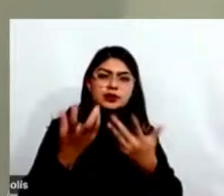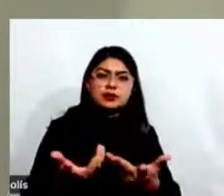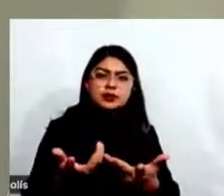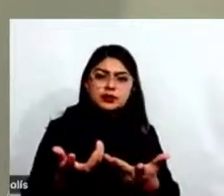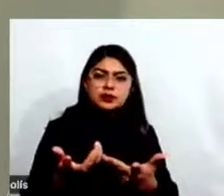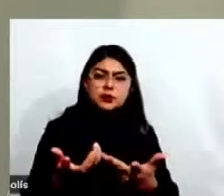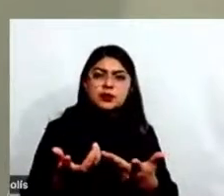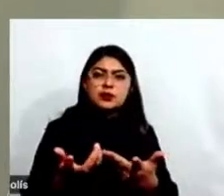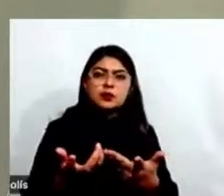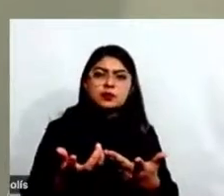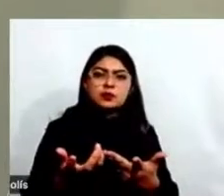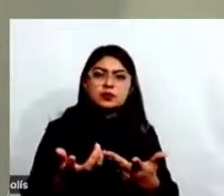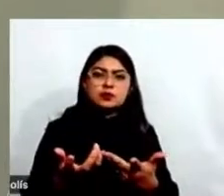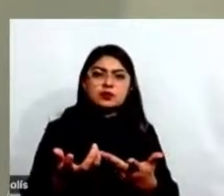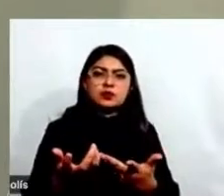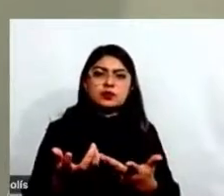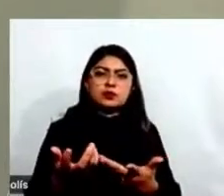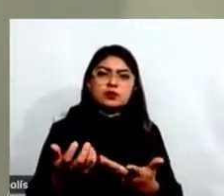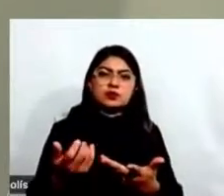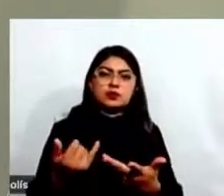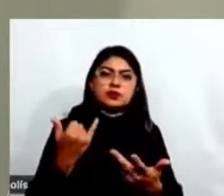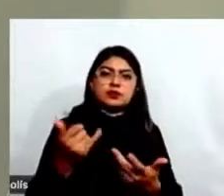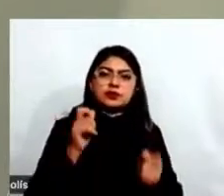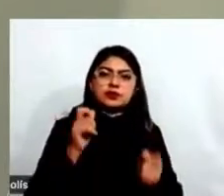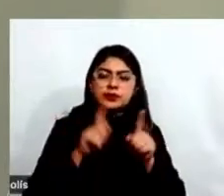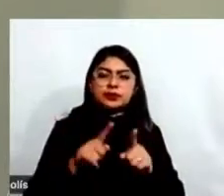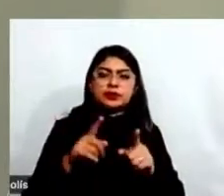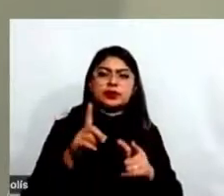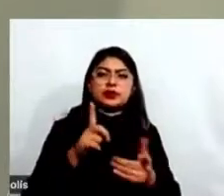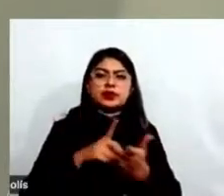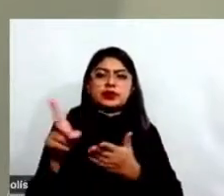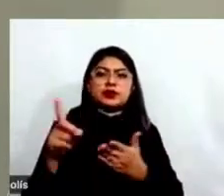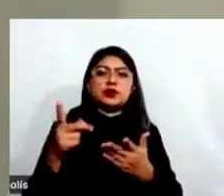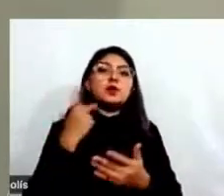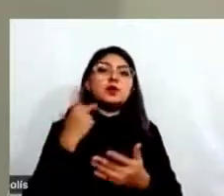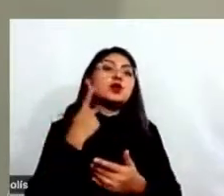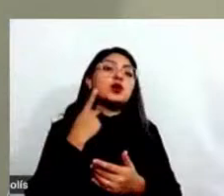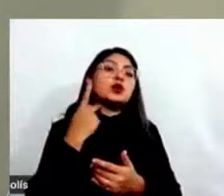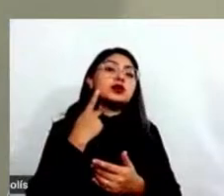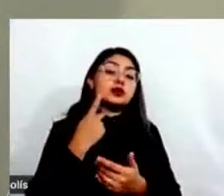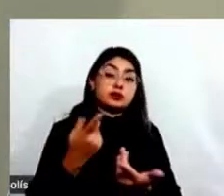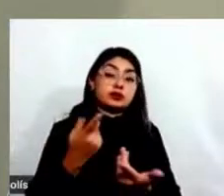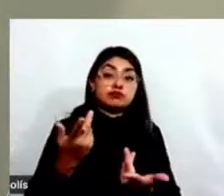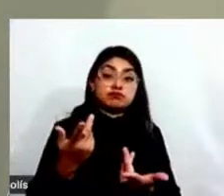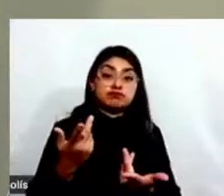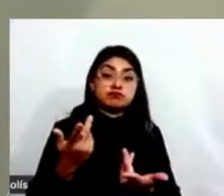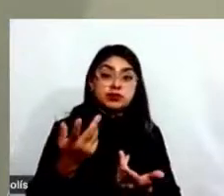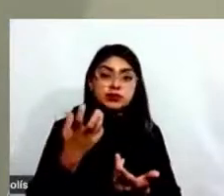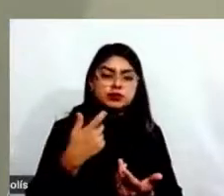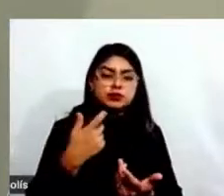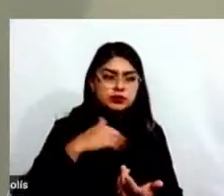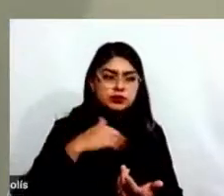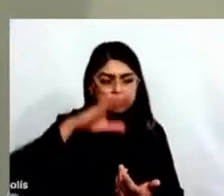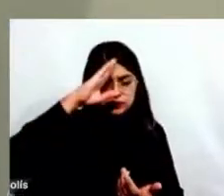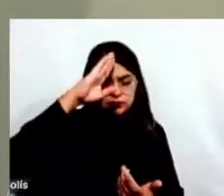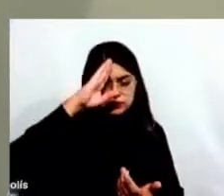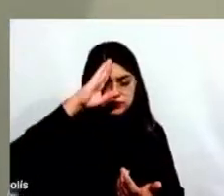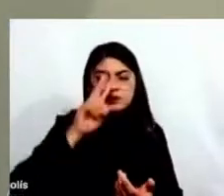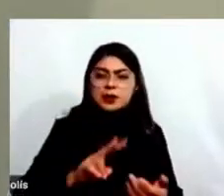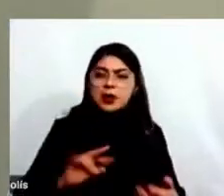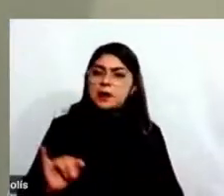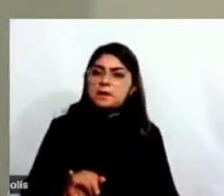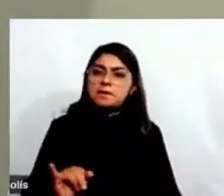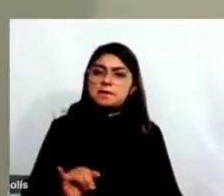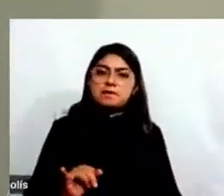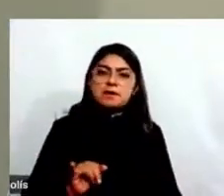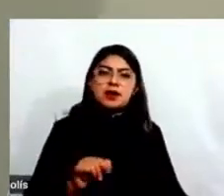y los derechos políticos. Sin duda, a mí me parece muy interesante la sentencia, una de las